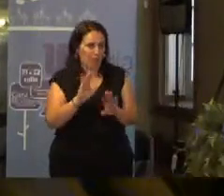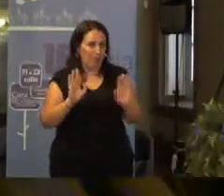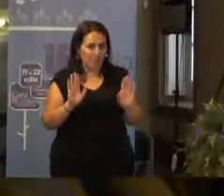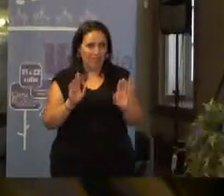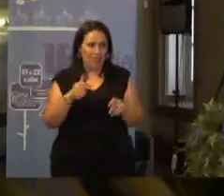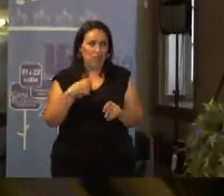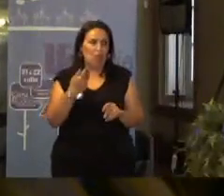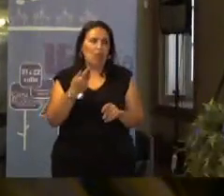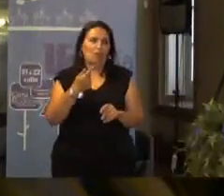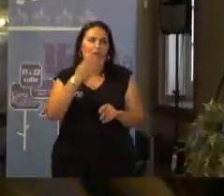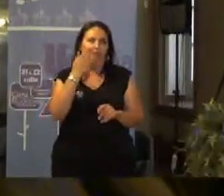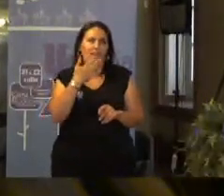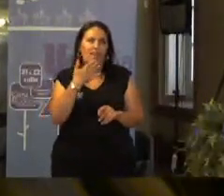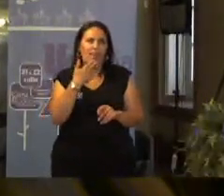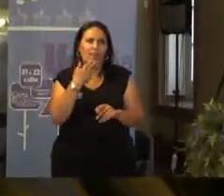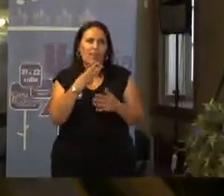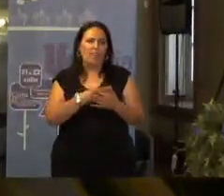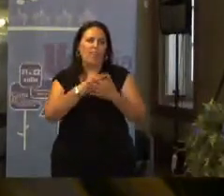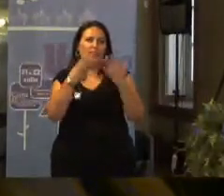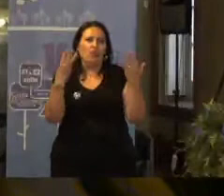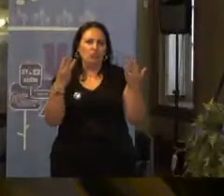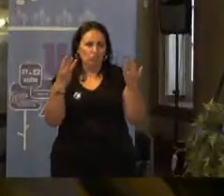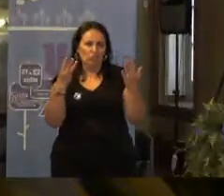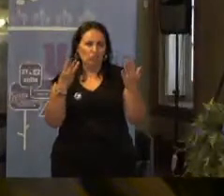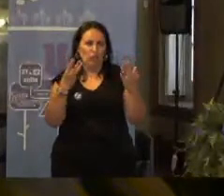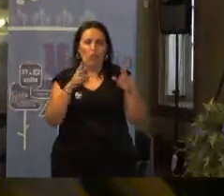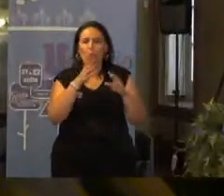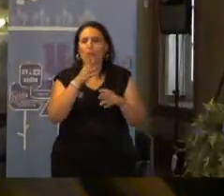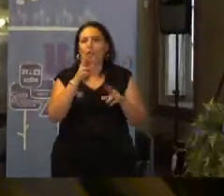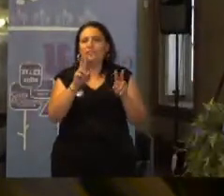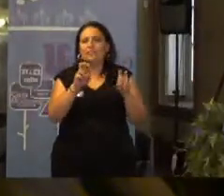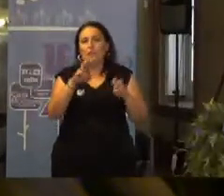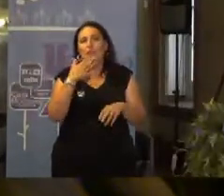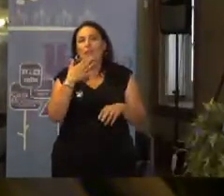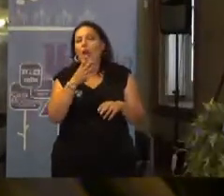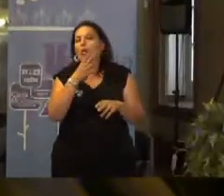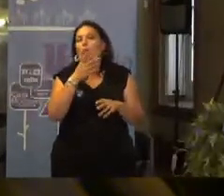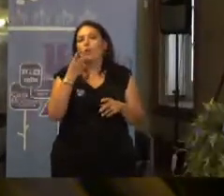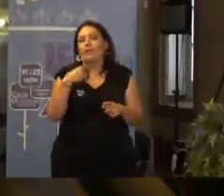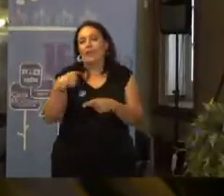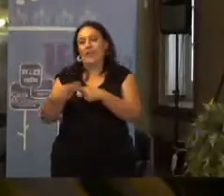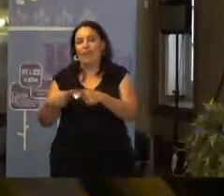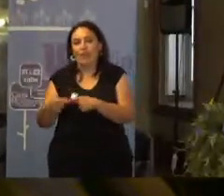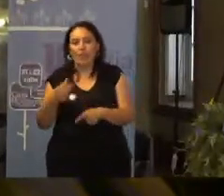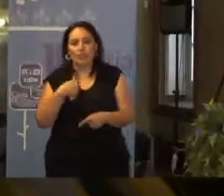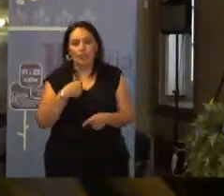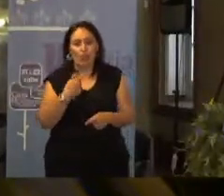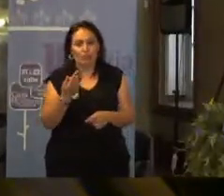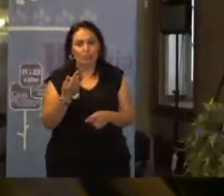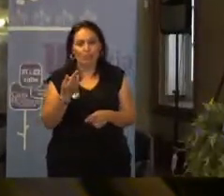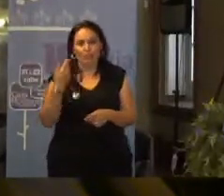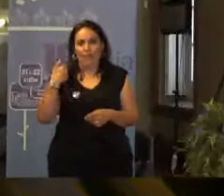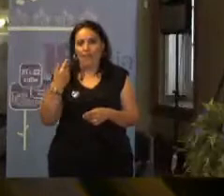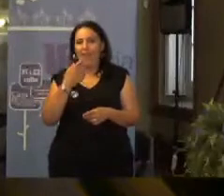18 anos por aquilo da cuestión xeracional e de idade, non? Que eu, cando tiña 18 anos, é que vivía Franco, non? E